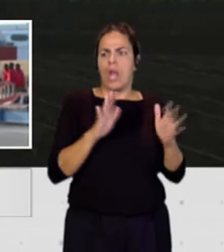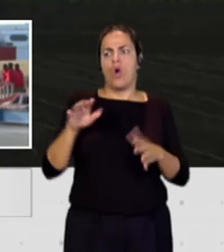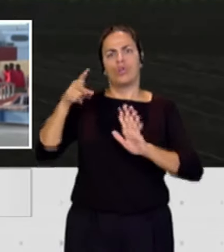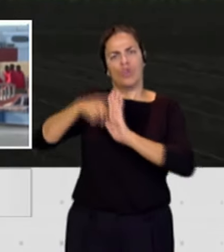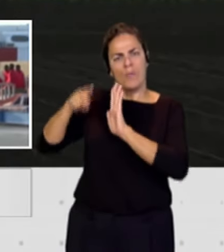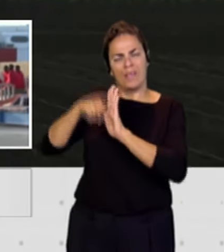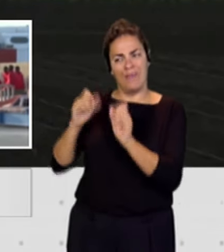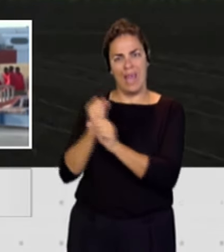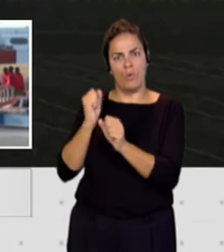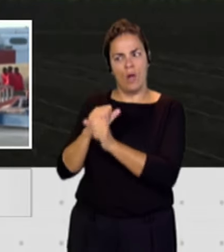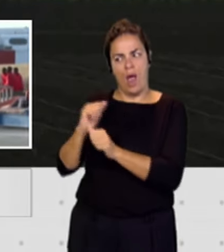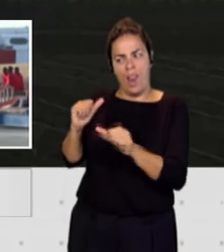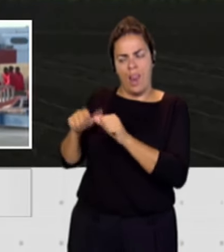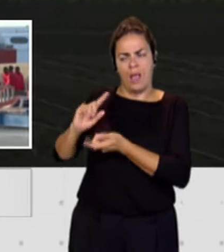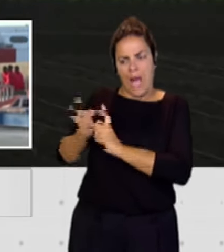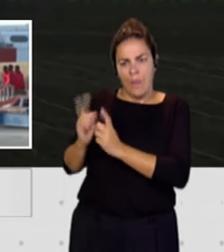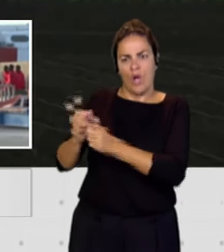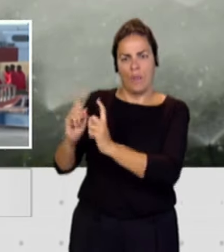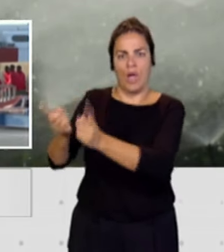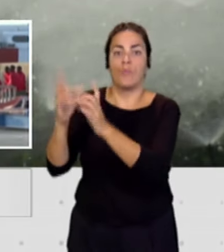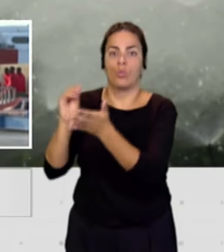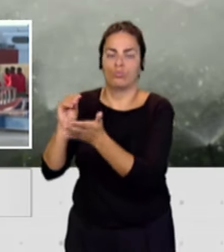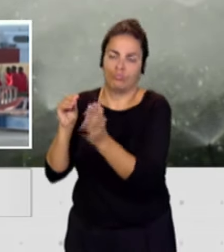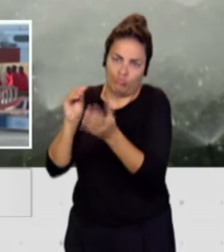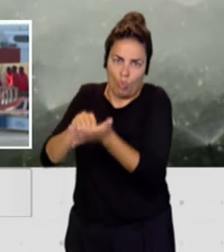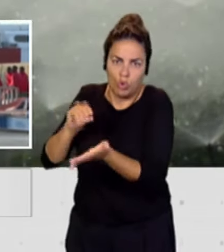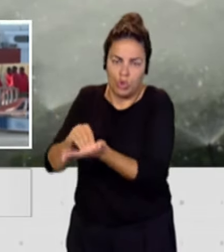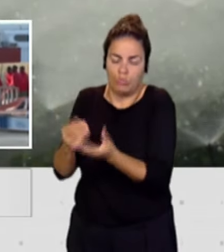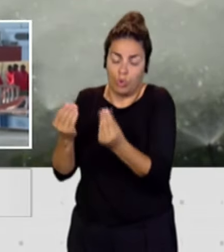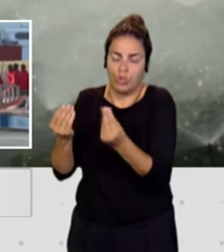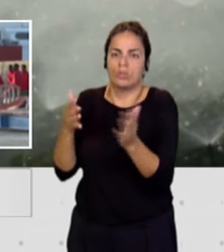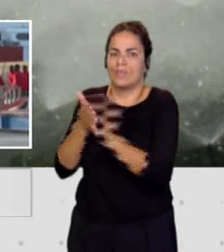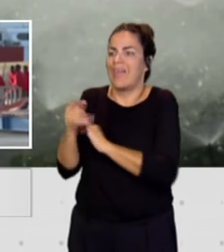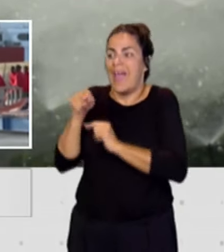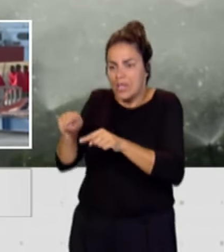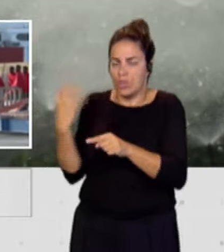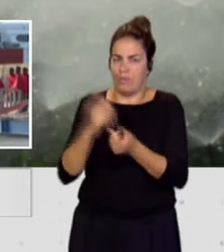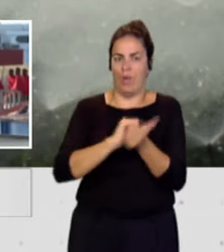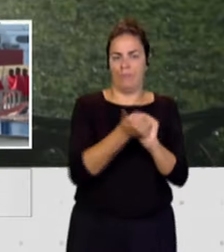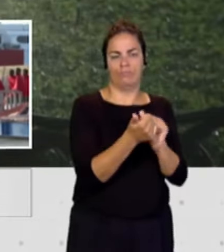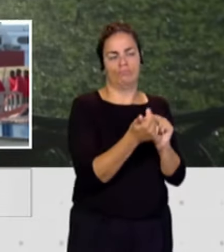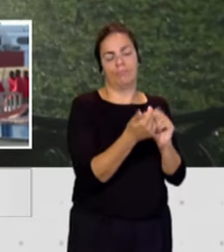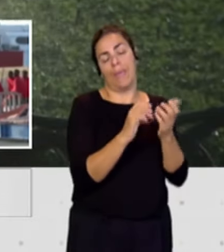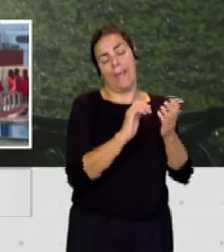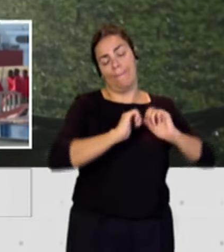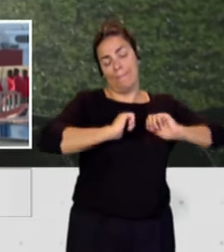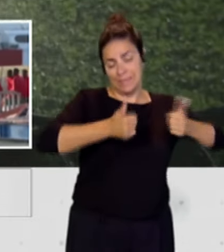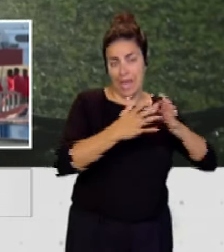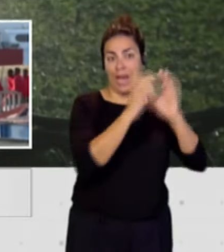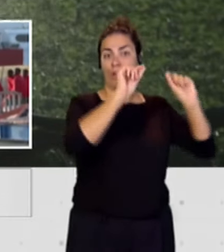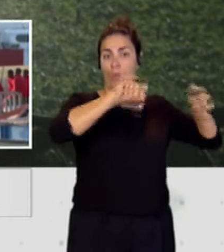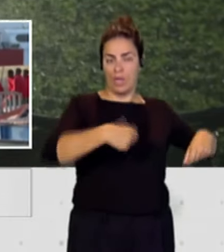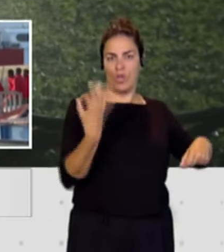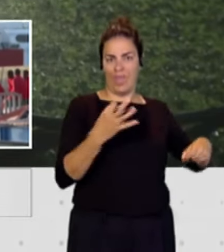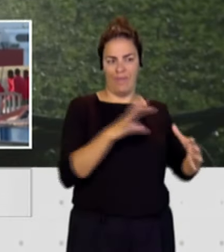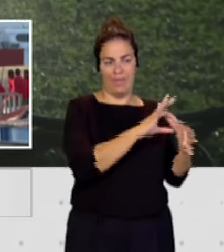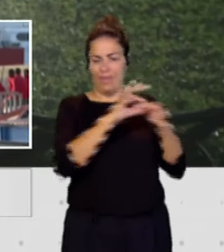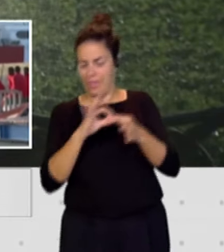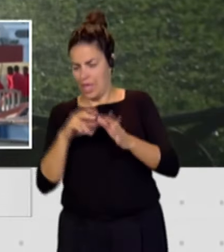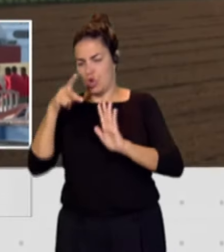normativa laboral de entrada tenemos que empezar por ahí actualizarlo acorde con la normativa laboral actual y que sea un convenio